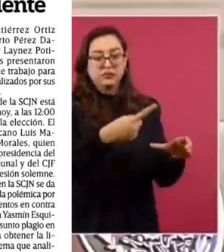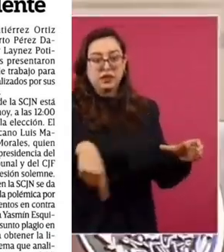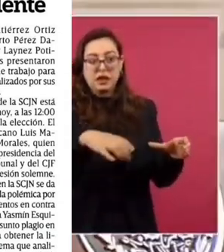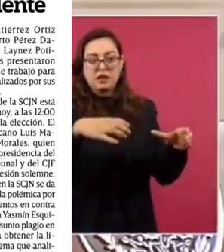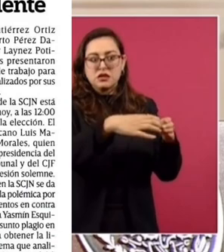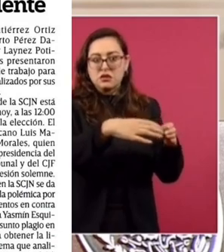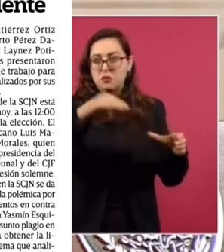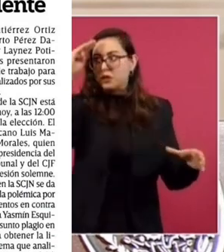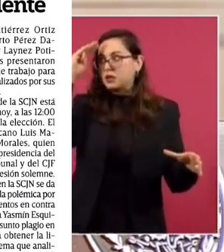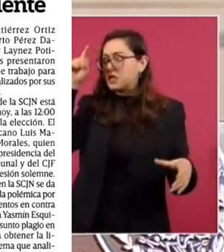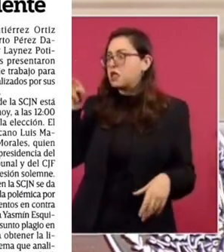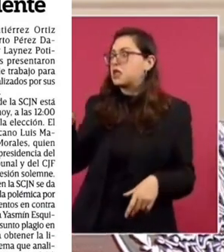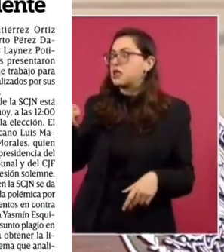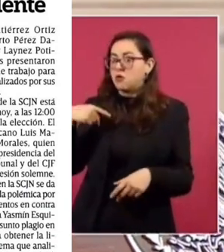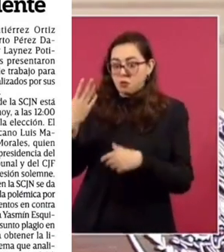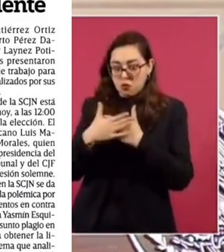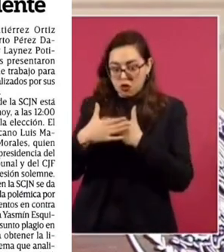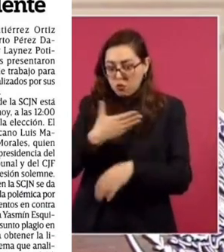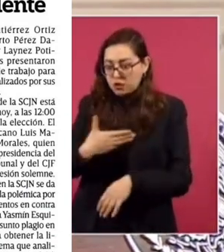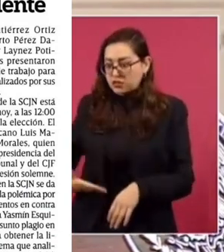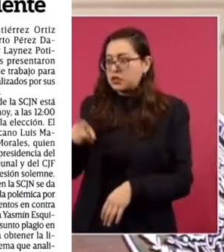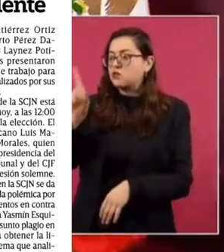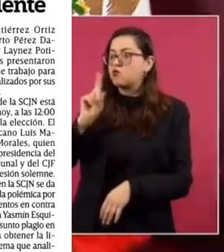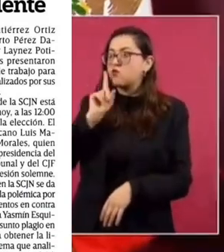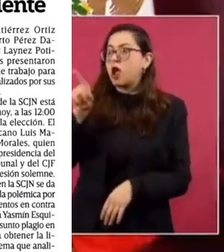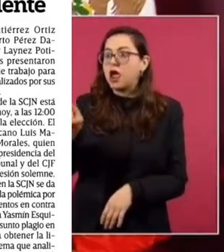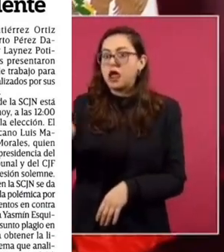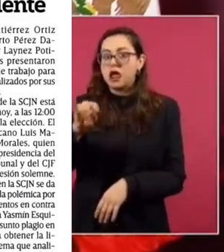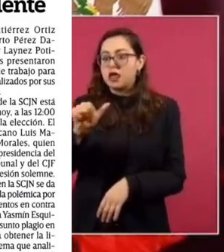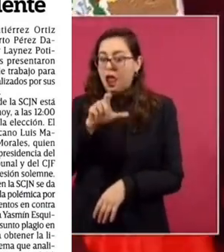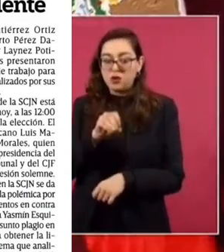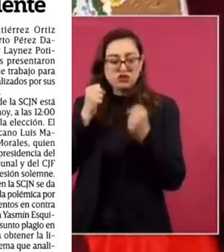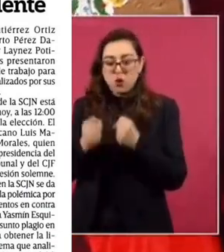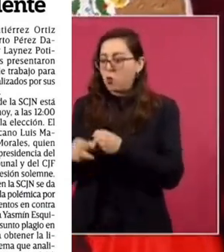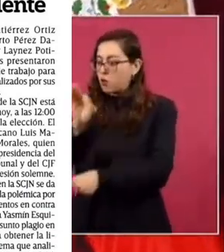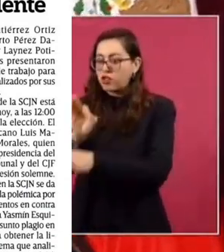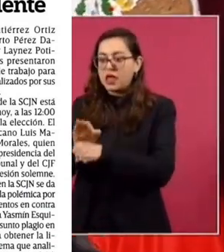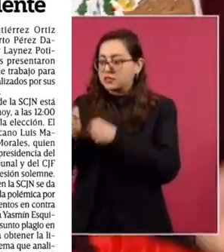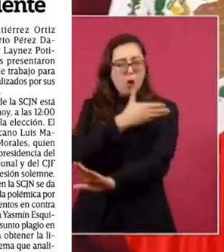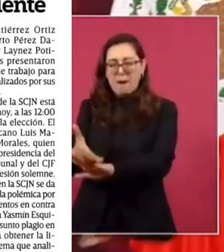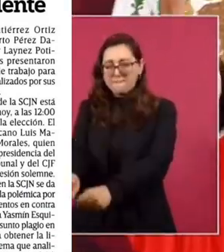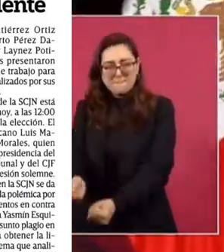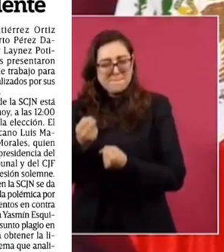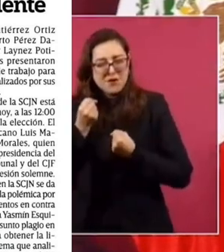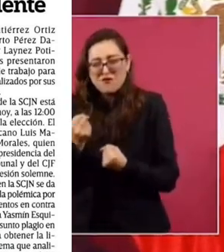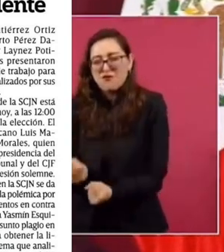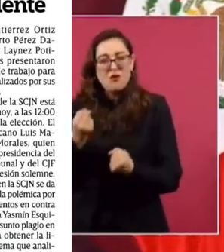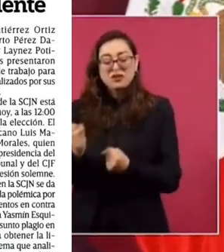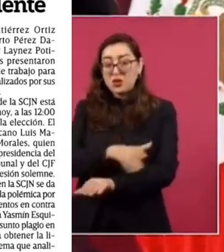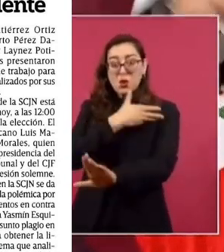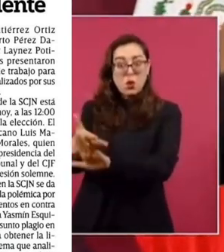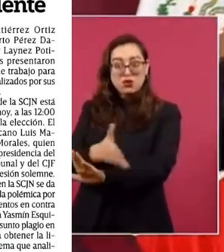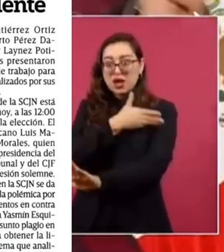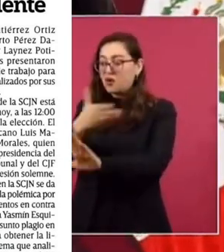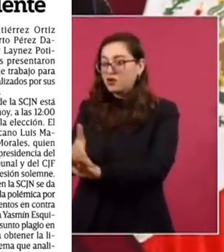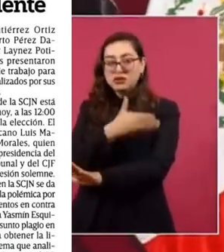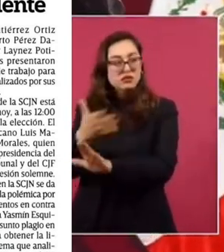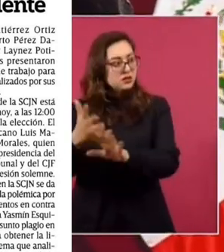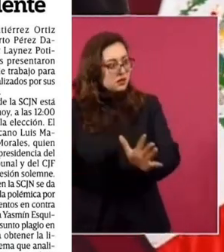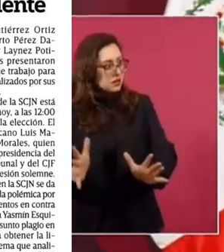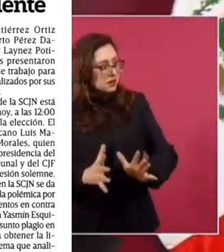la designada por el presidente, pobre abogada Yasmín, toda una guerra de potentados,